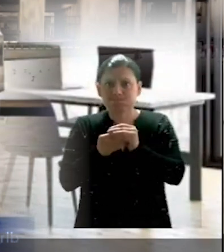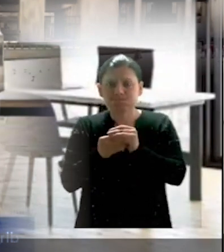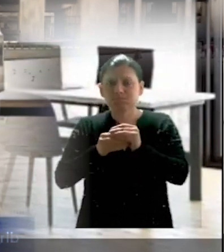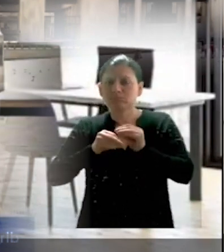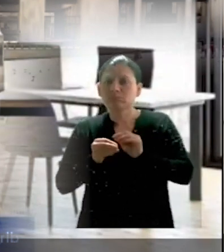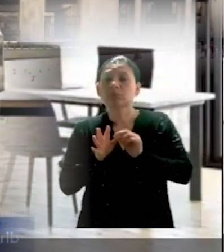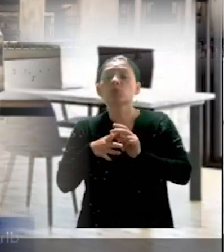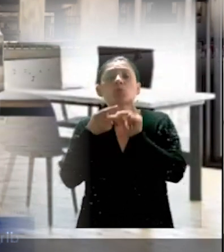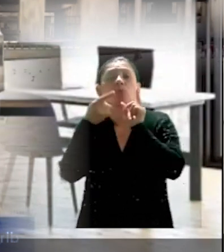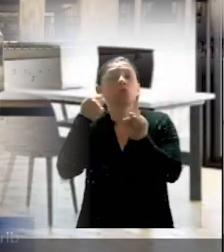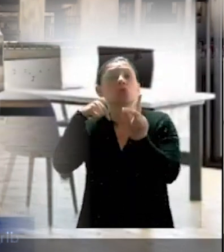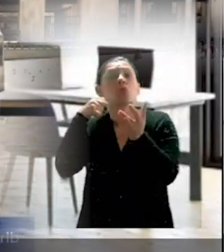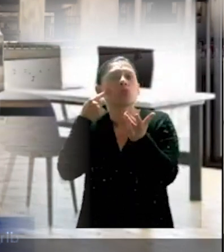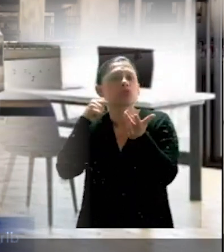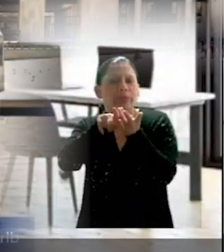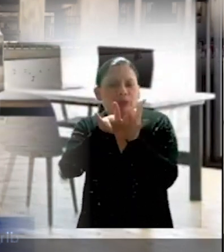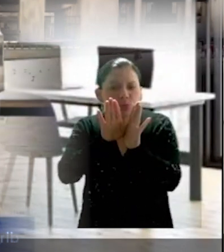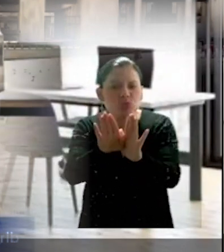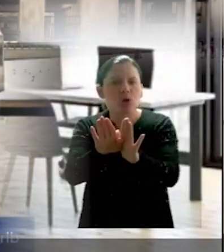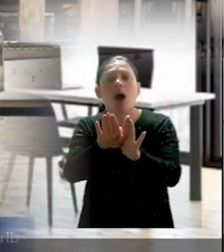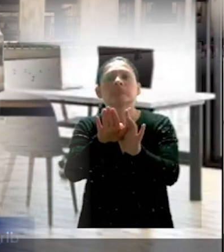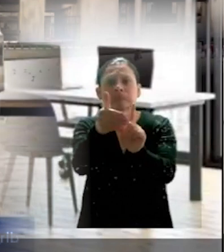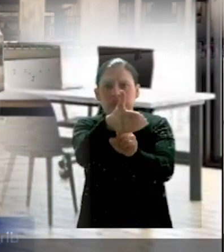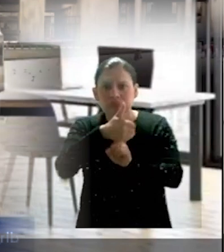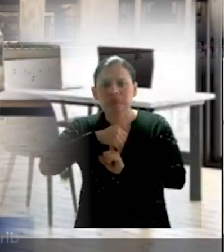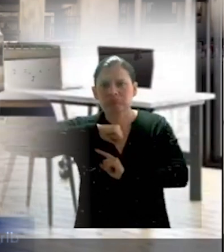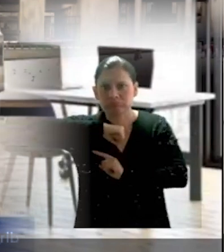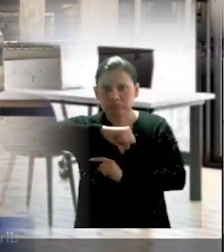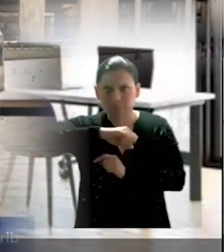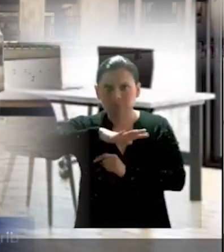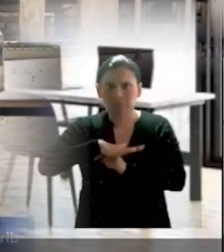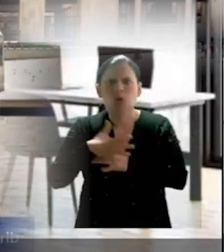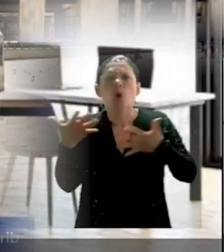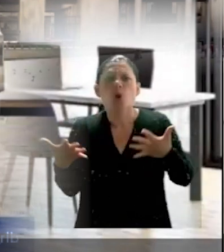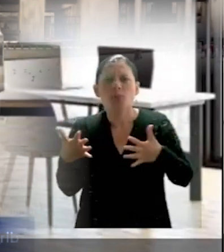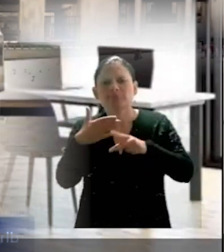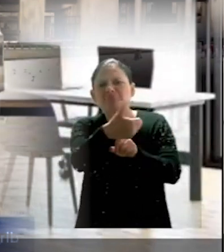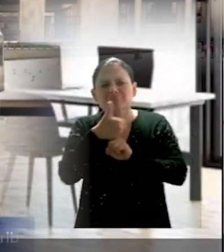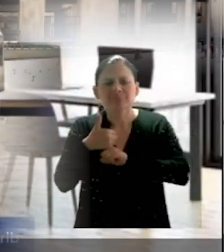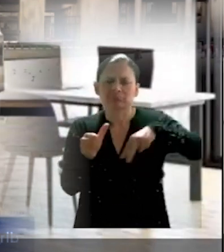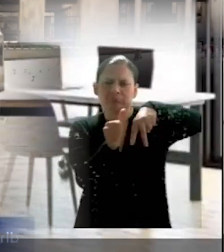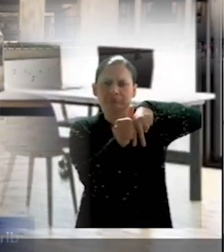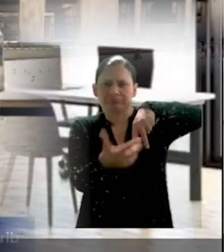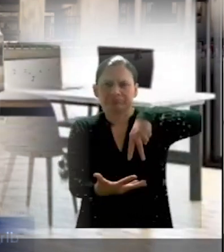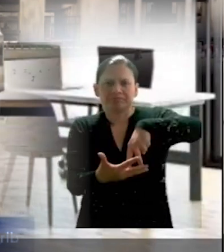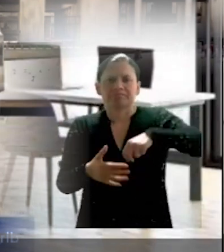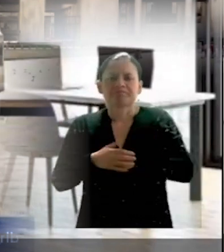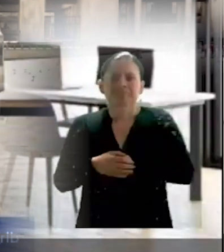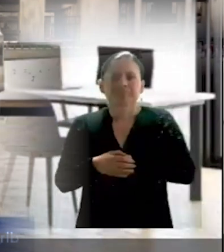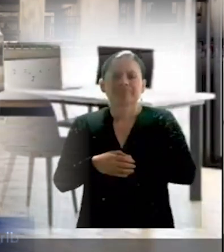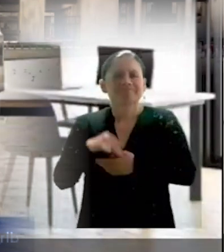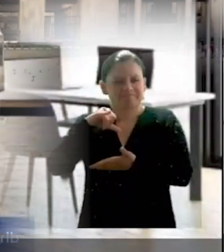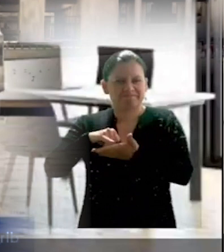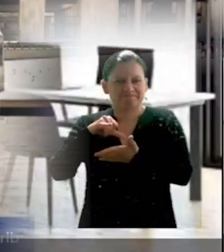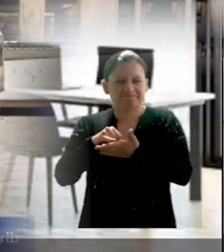derechos amparables y protegidos por vía de la acción de tutela. Ahora, ese es el lado de la expansión en